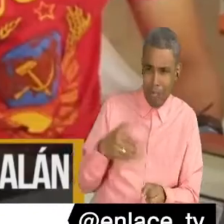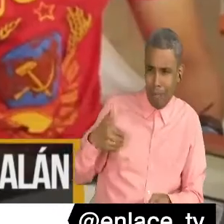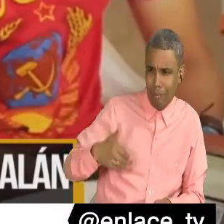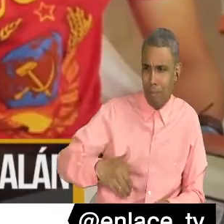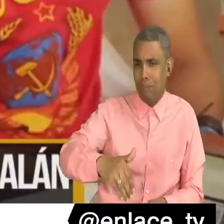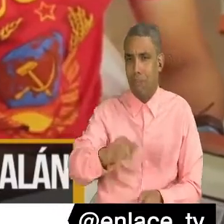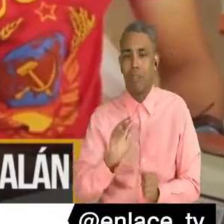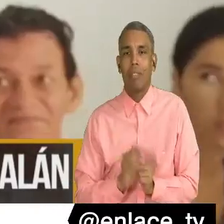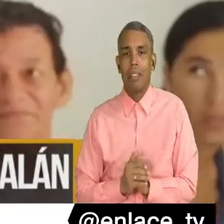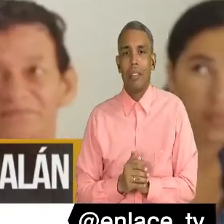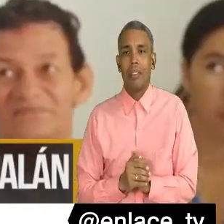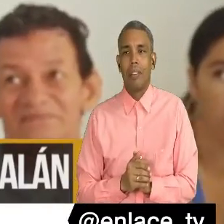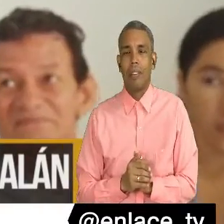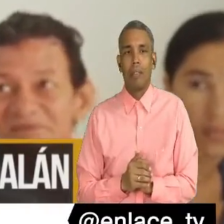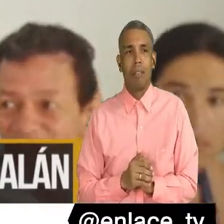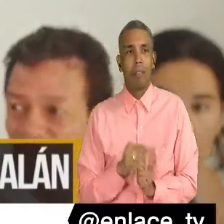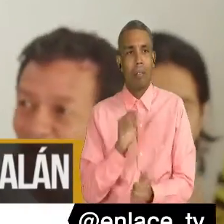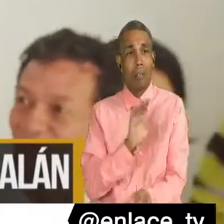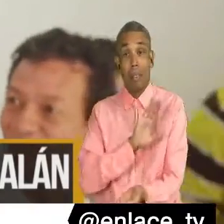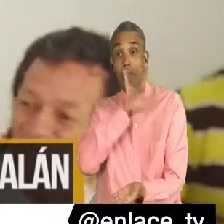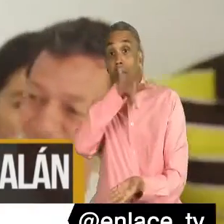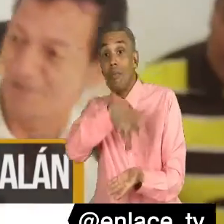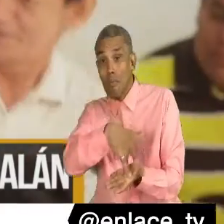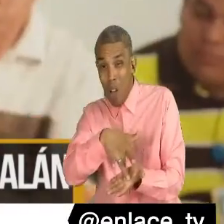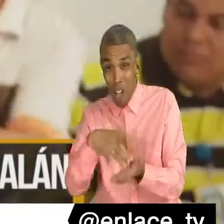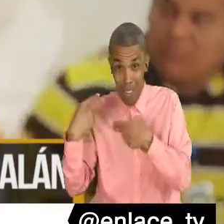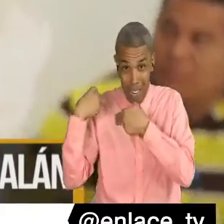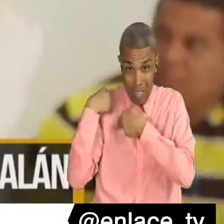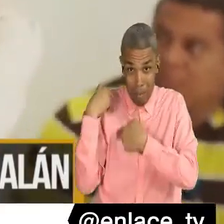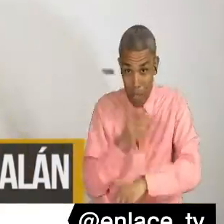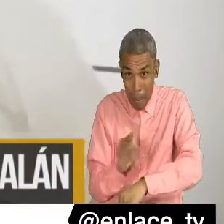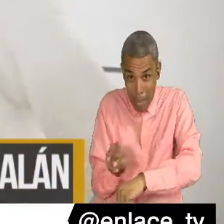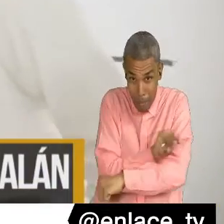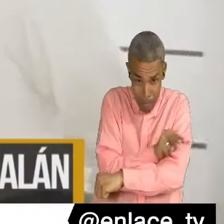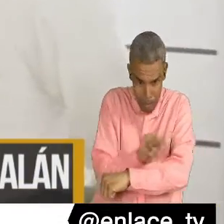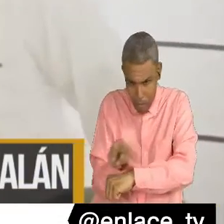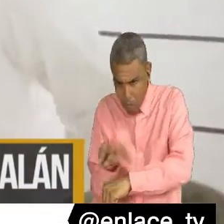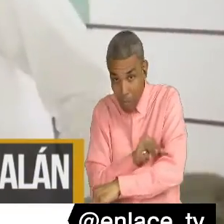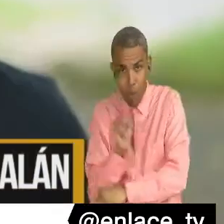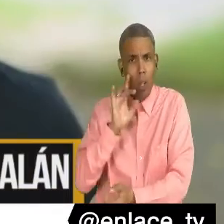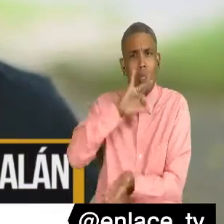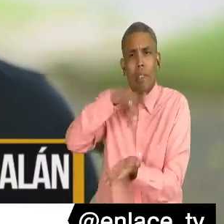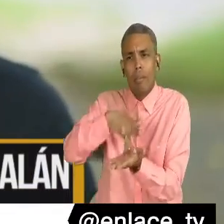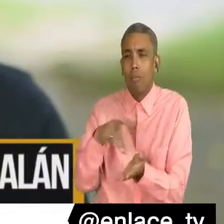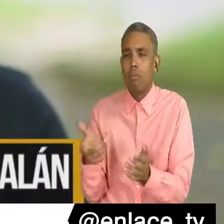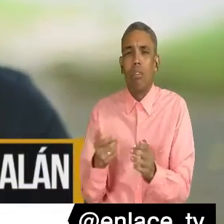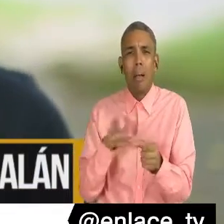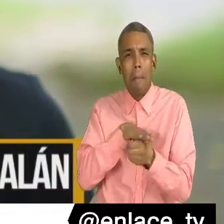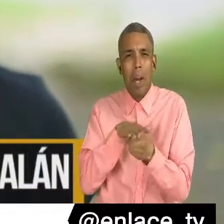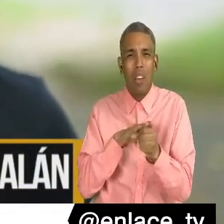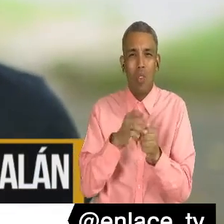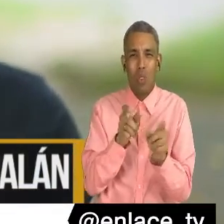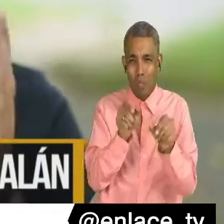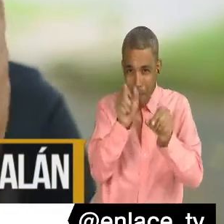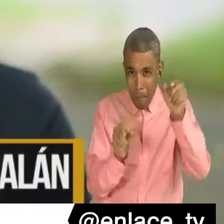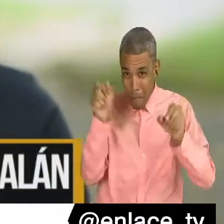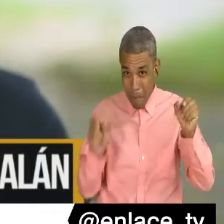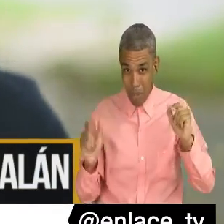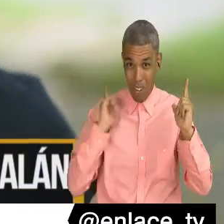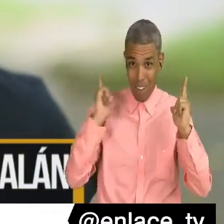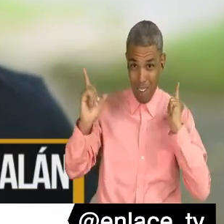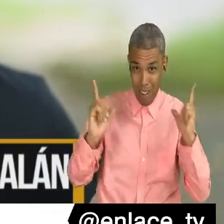en la estrategia diálogo comunal habló con los líderes y la Junta de Acción Comunal de este barrio, donde trataron temas